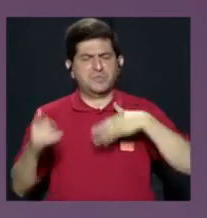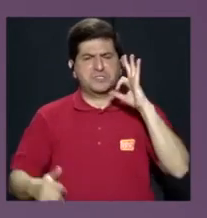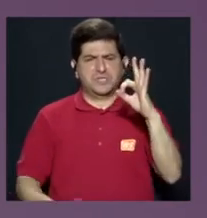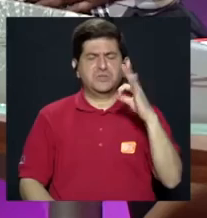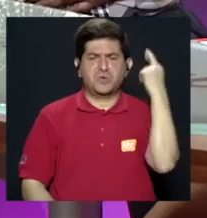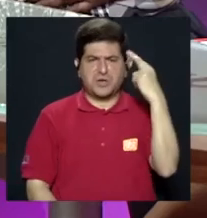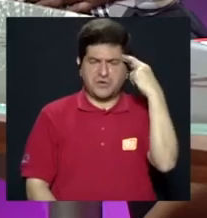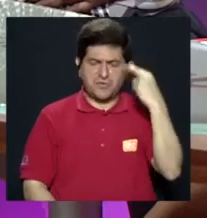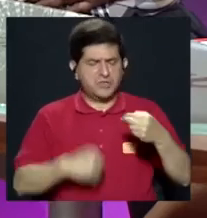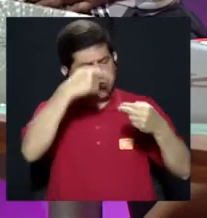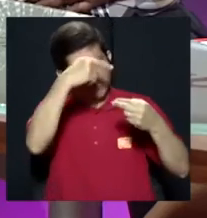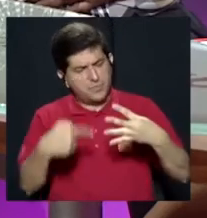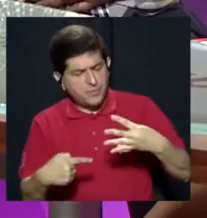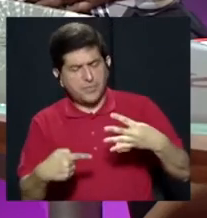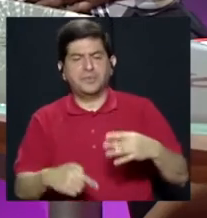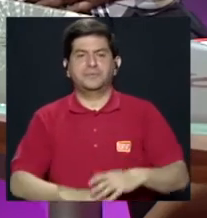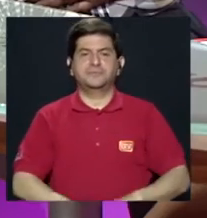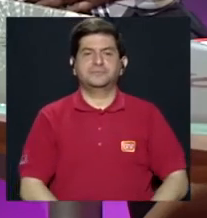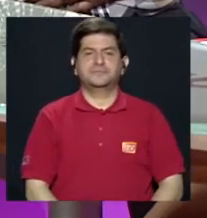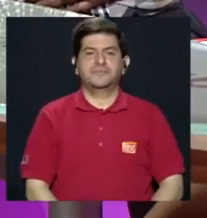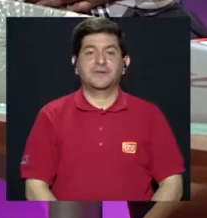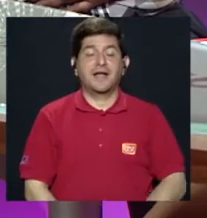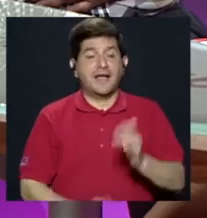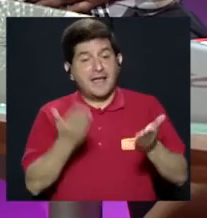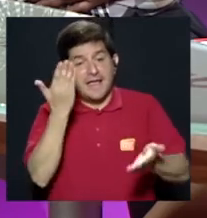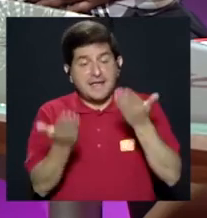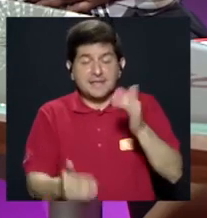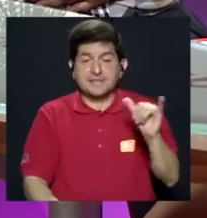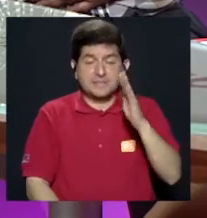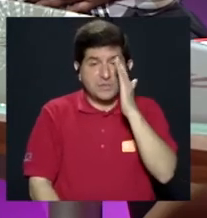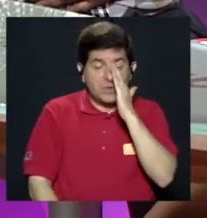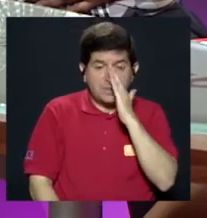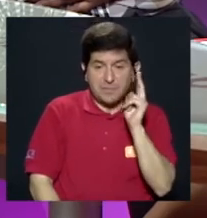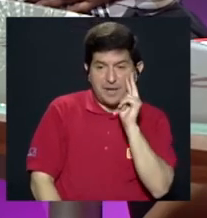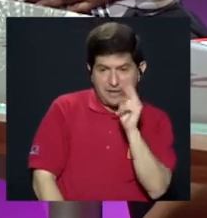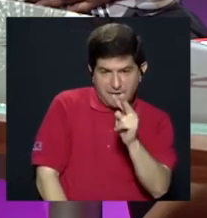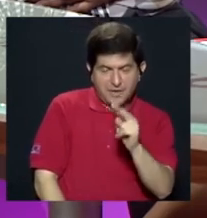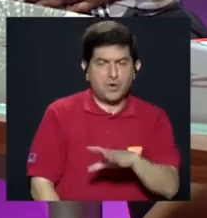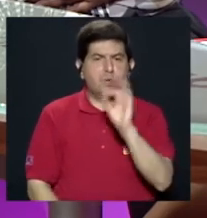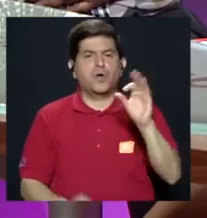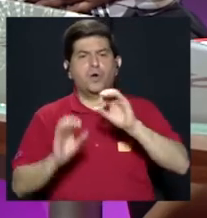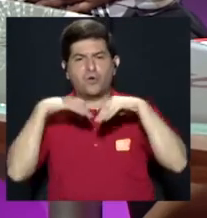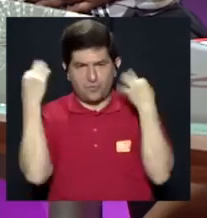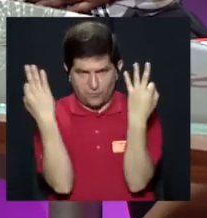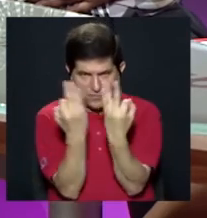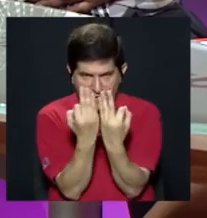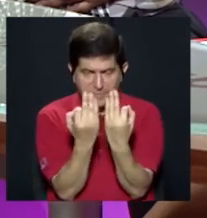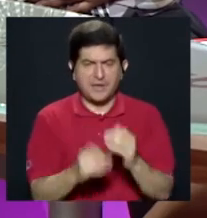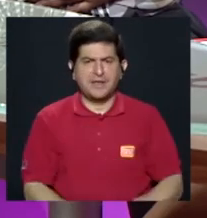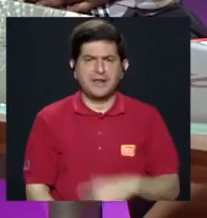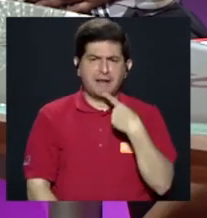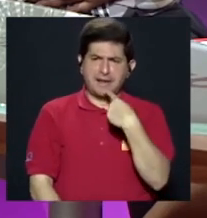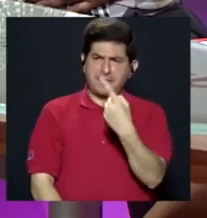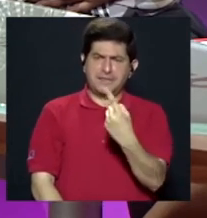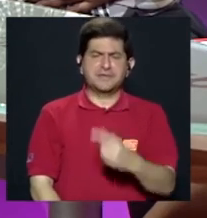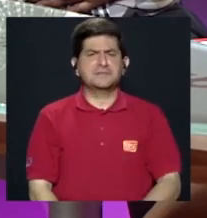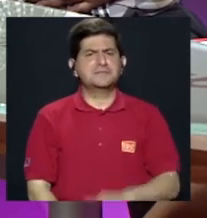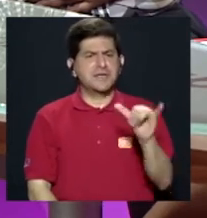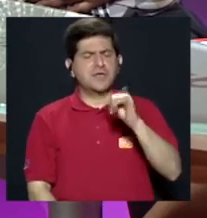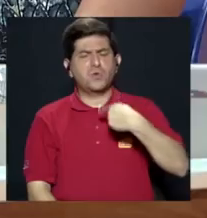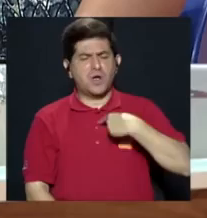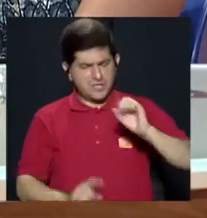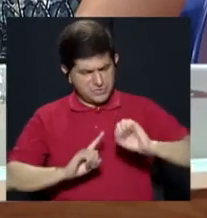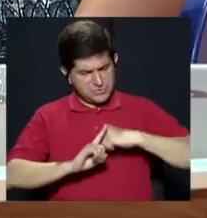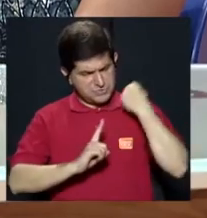tal y tal y tal cosa, porque pasé tal y tal cosa. Entonces, tal vez esa mamá que lo está viendo ese día o el familiar que lo está viendo, se dice, mira, también yo pasé